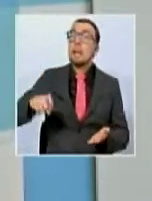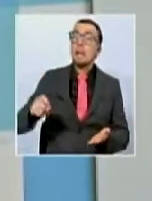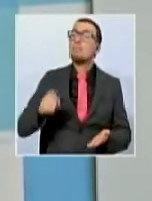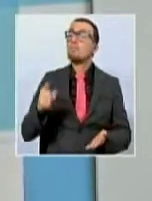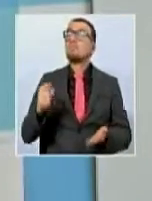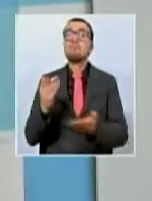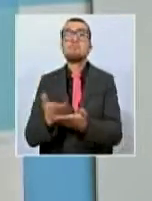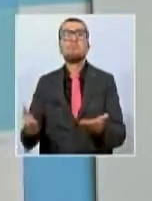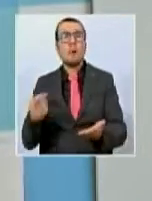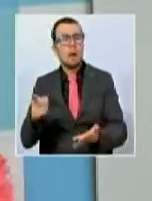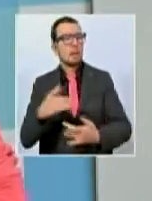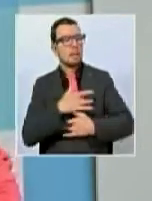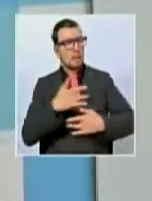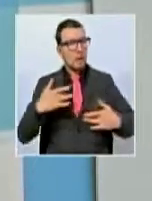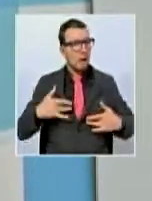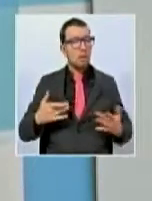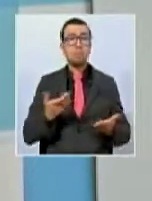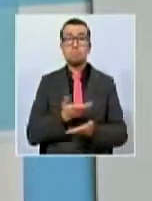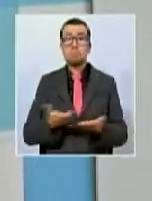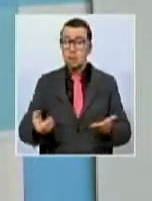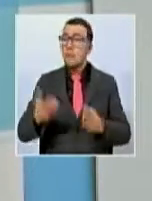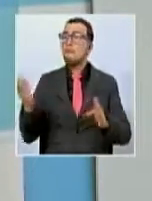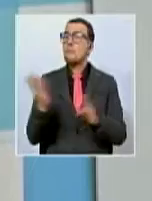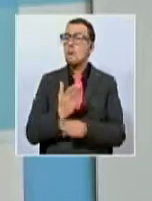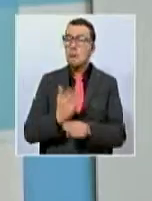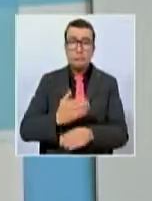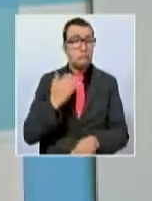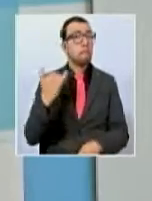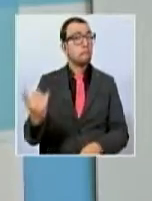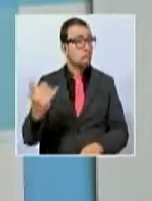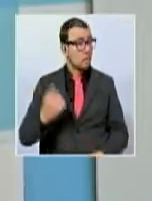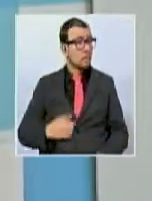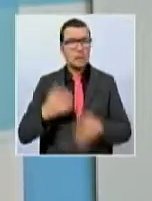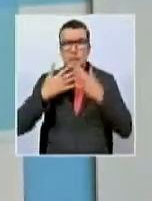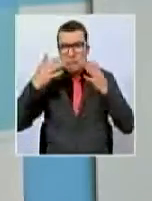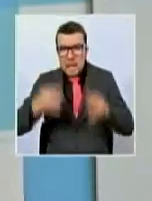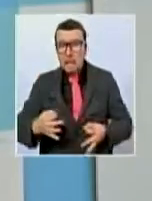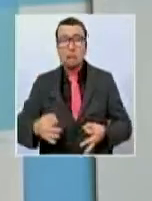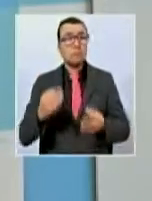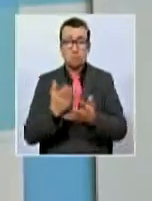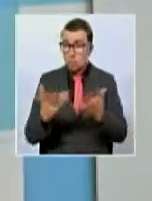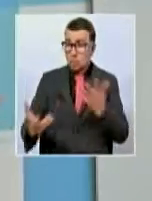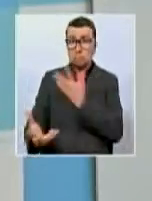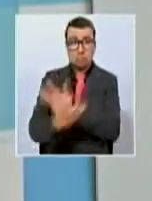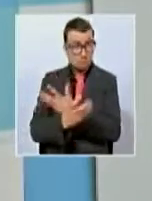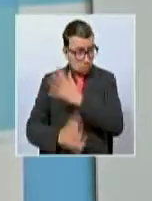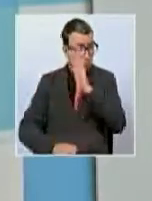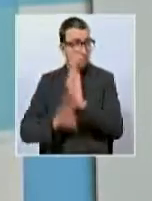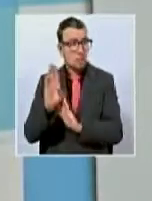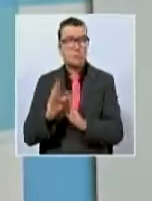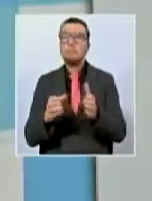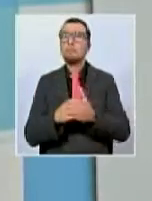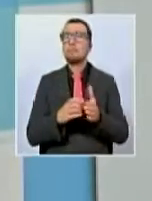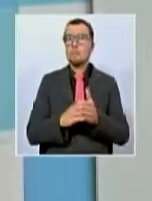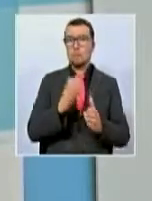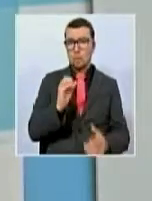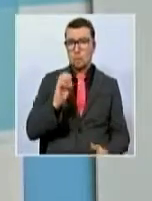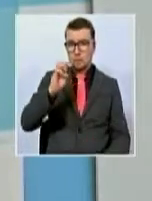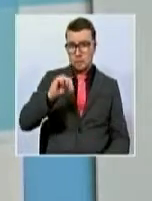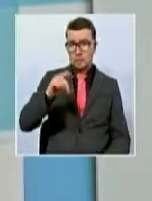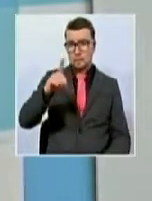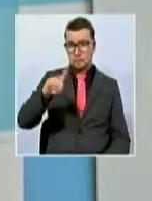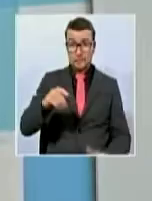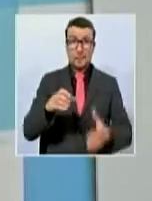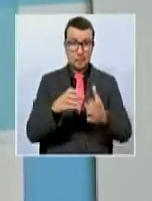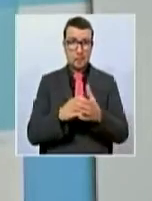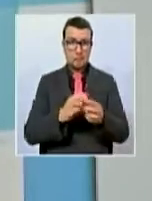salud o el sistema de salud respecto a la realidad y a la evolución de la ciencia. La Organización Mundial de la Salud precisamente emitió